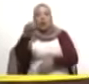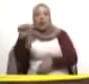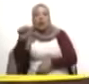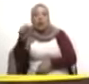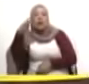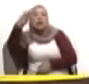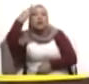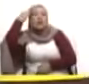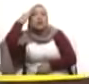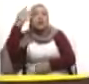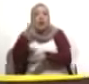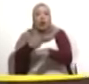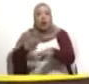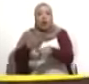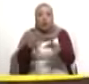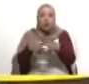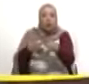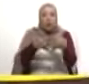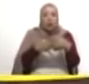Pregunto.